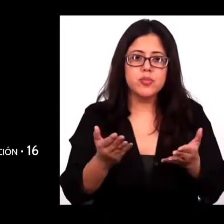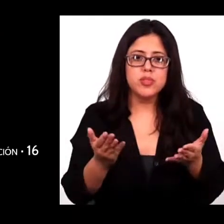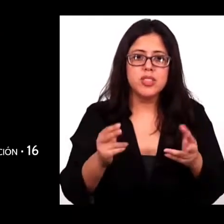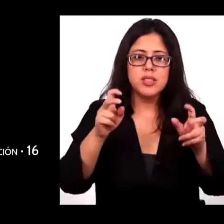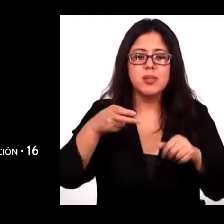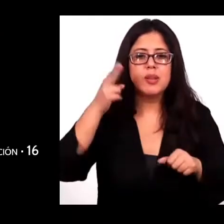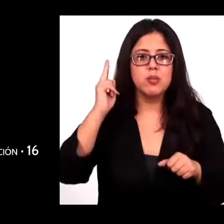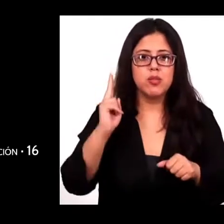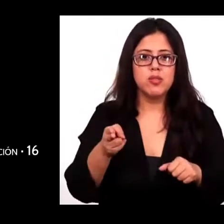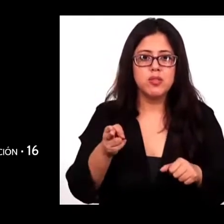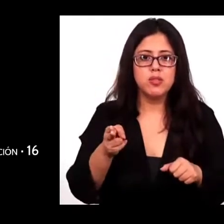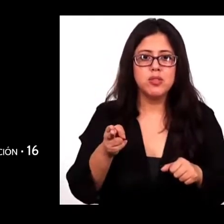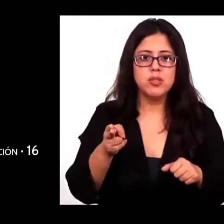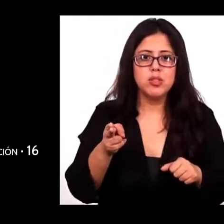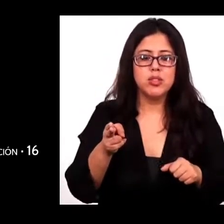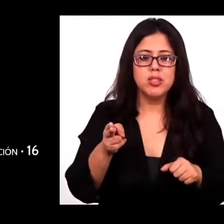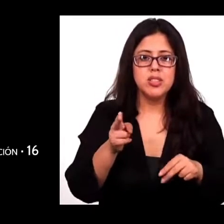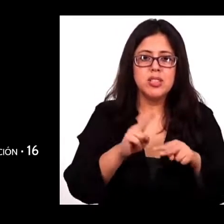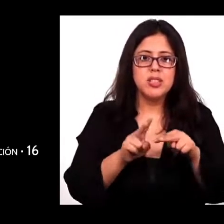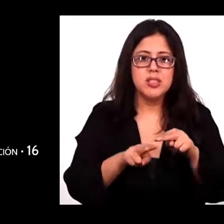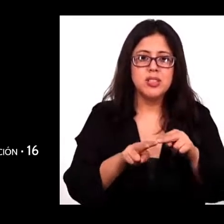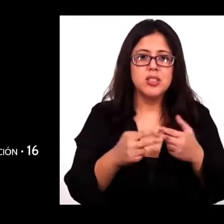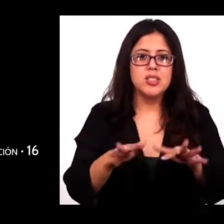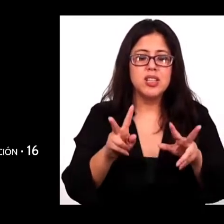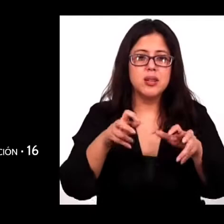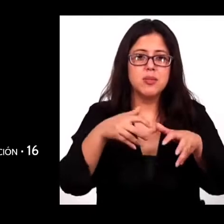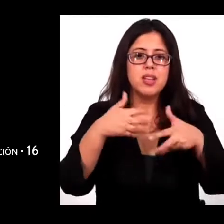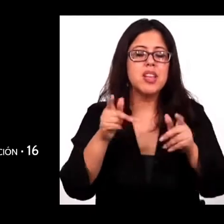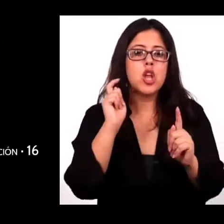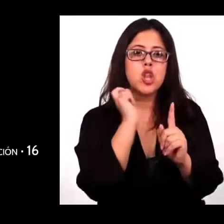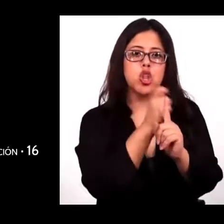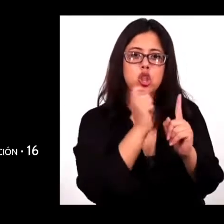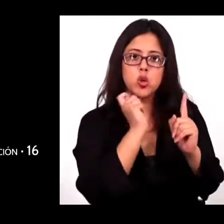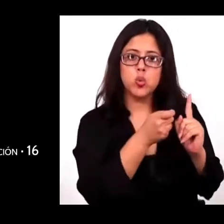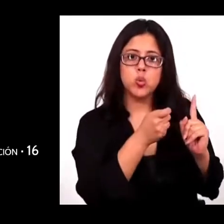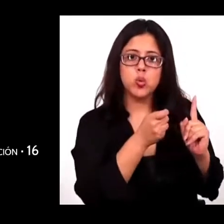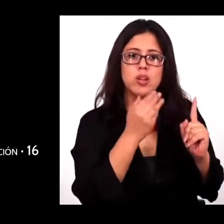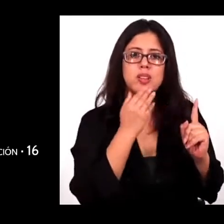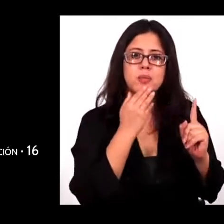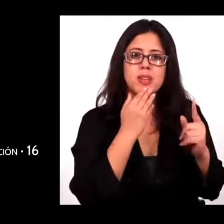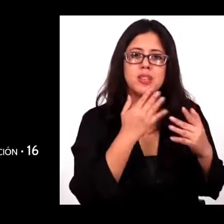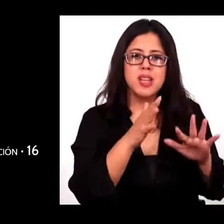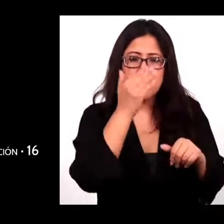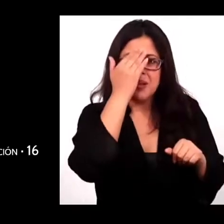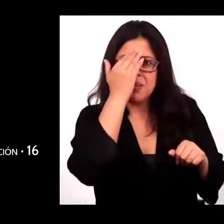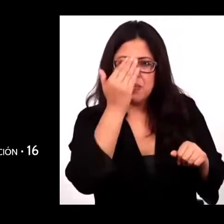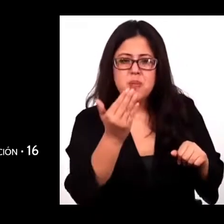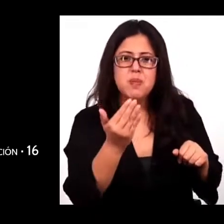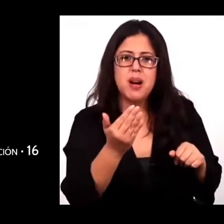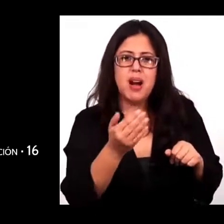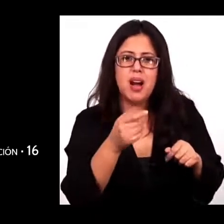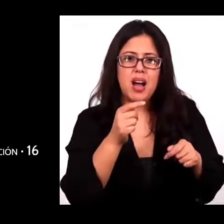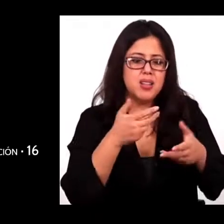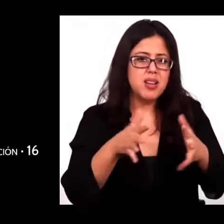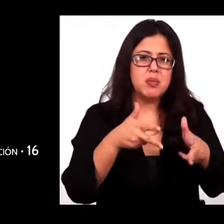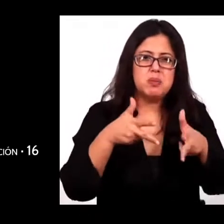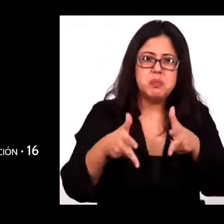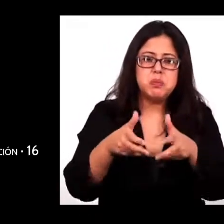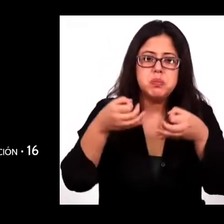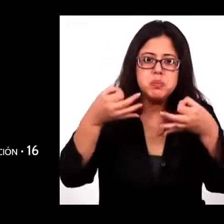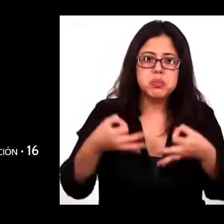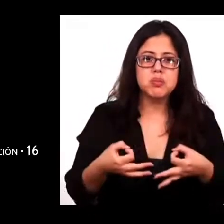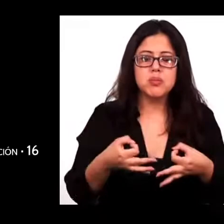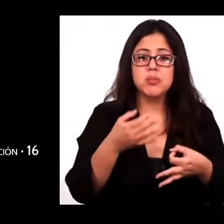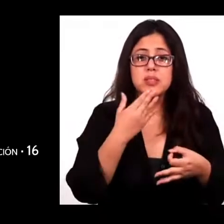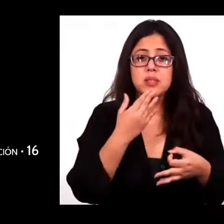prohibición de la realización de actos constitutivos de tortura, tratos crueles, inhumanos y degradantes, ni si son efectivamente